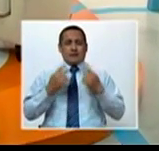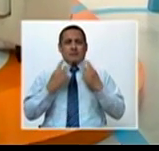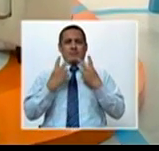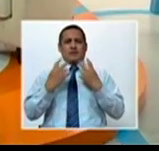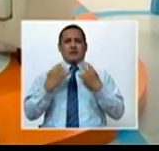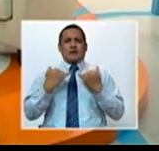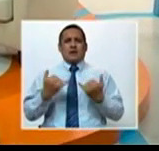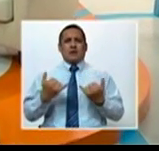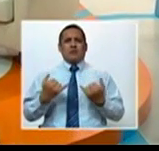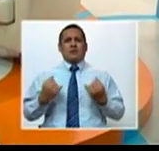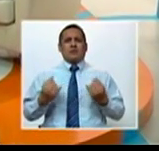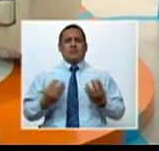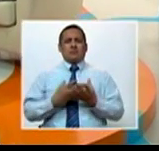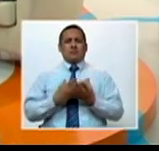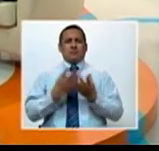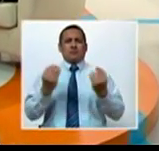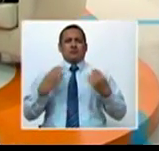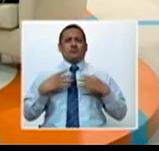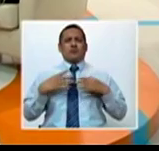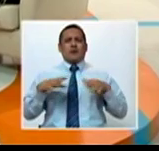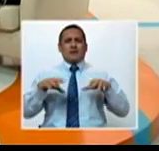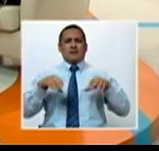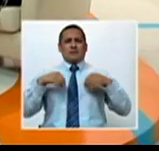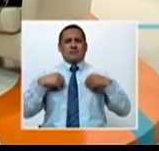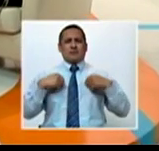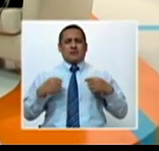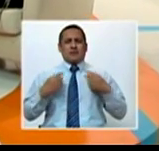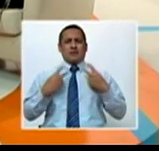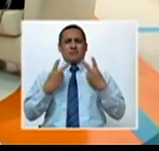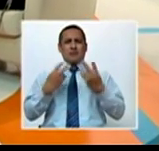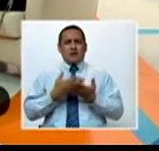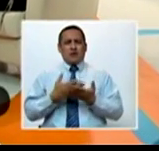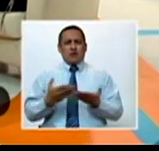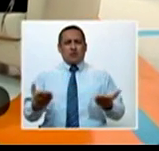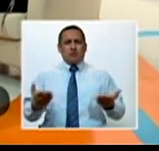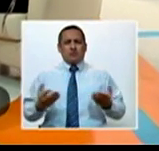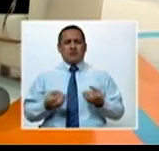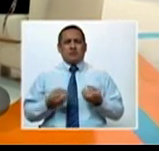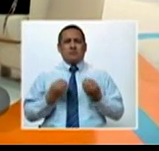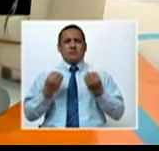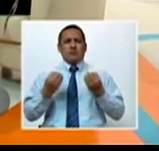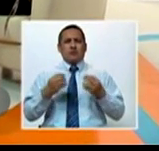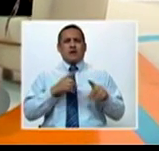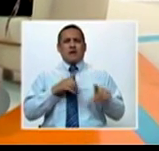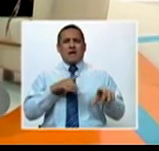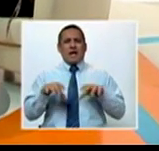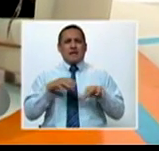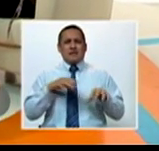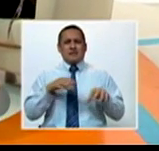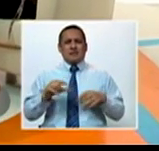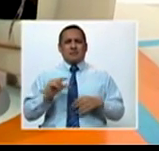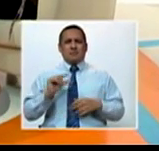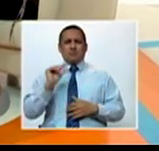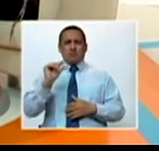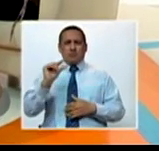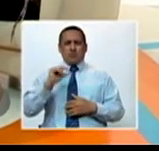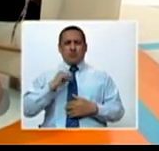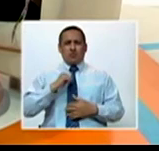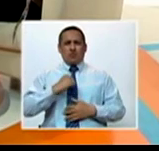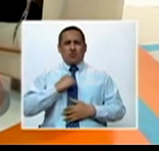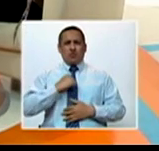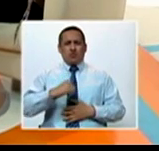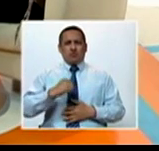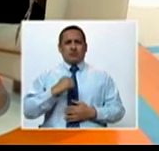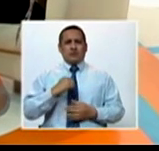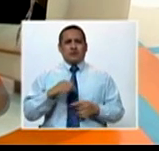son más permisivos con el uso de estos porque no hace menos daño,